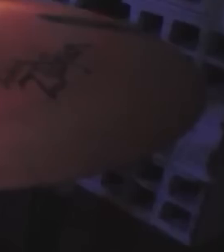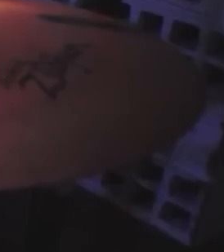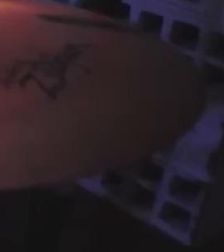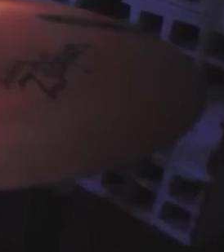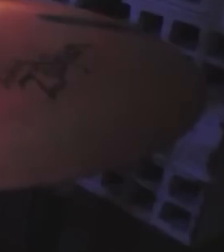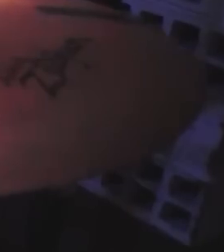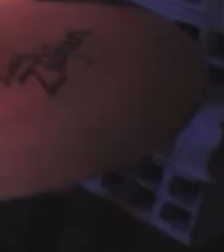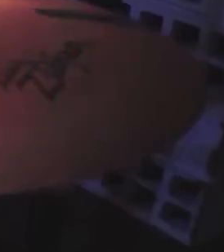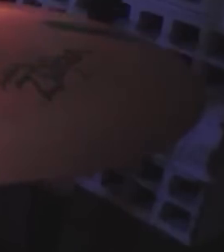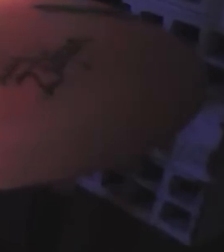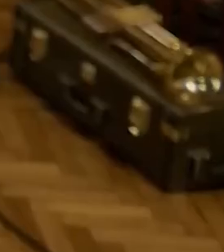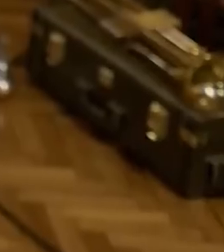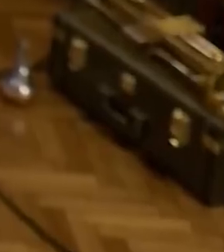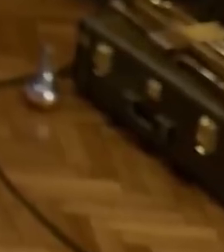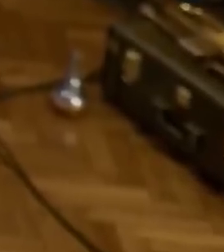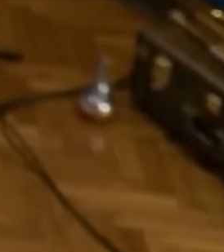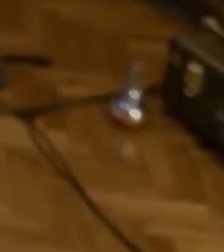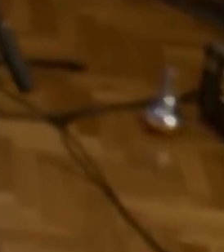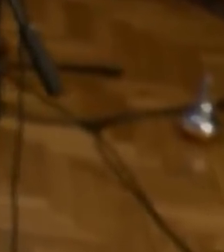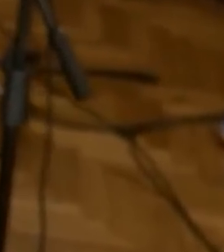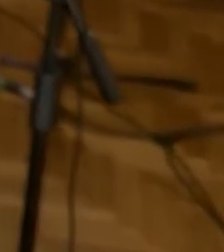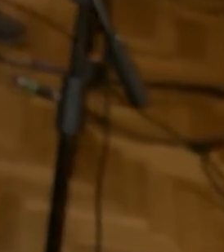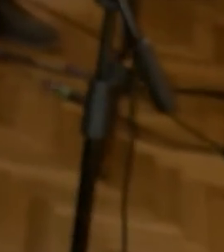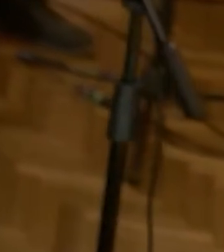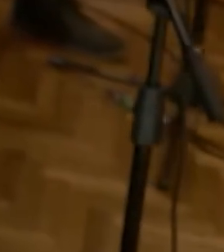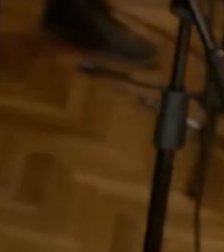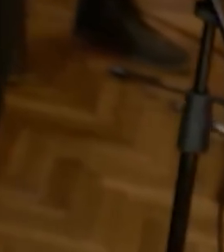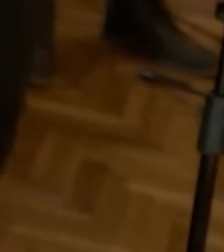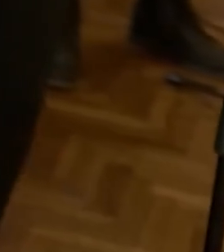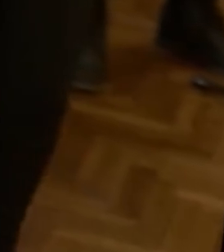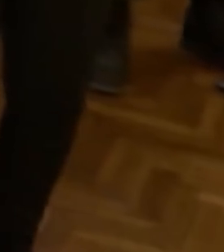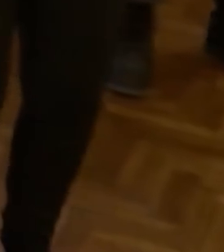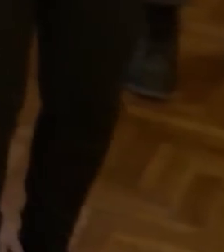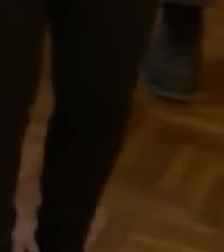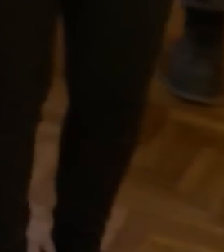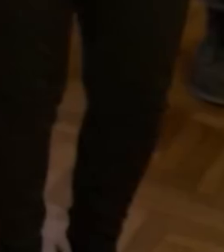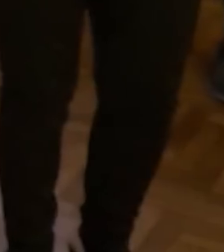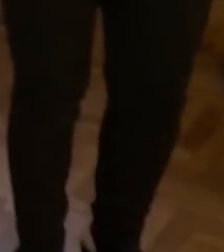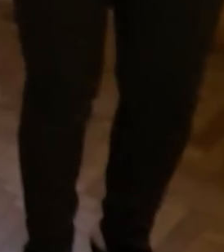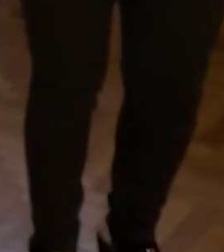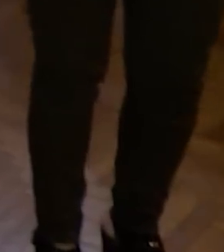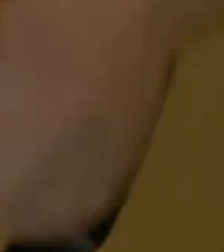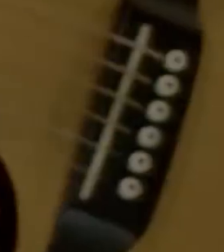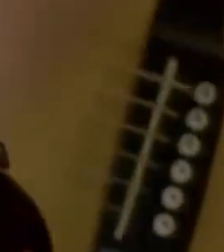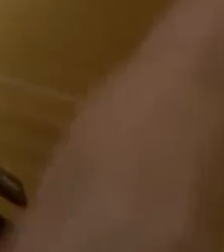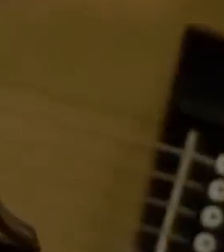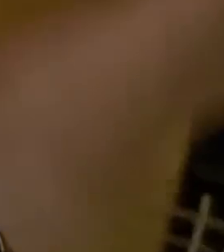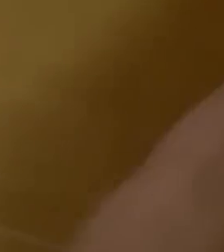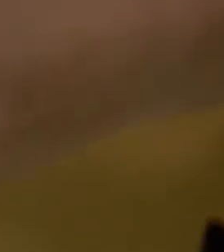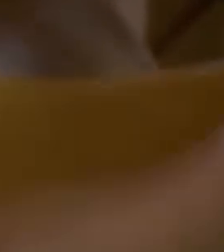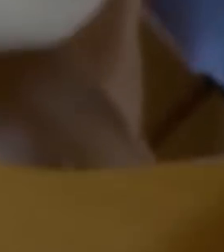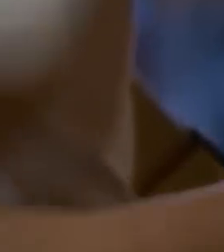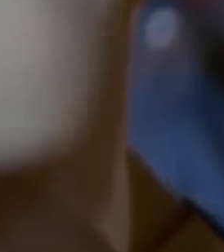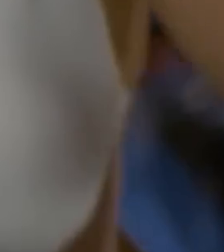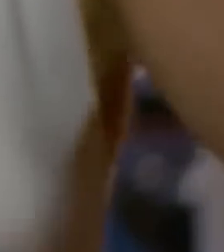pasamos ni pasaremos ni pasearemos por calle alguna tú tienes